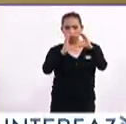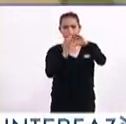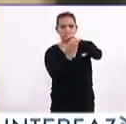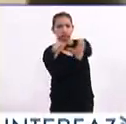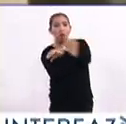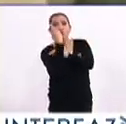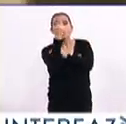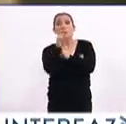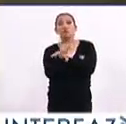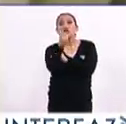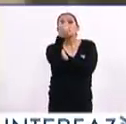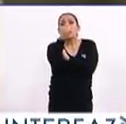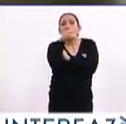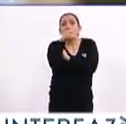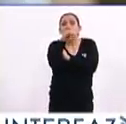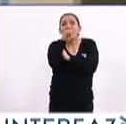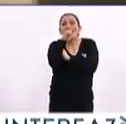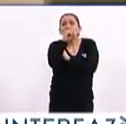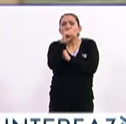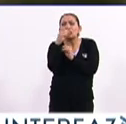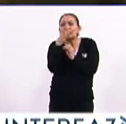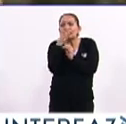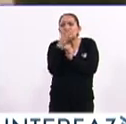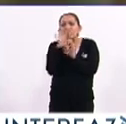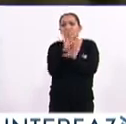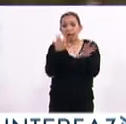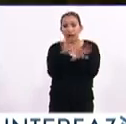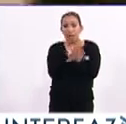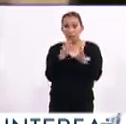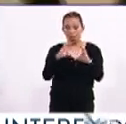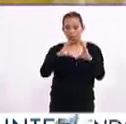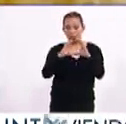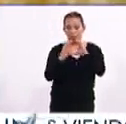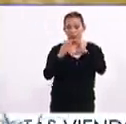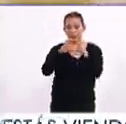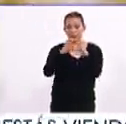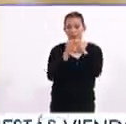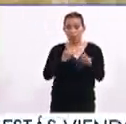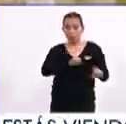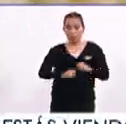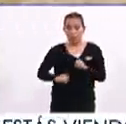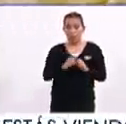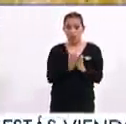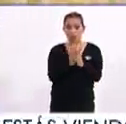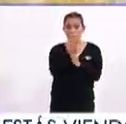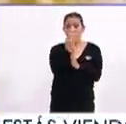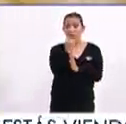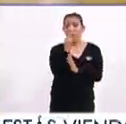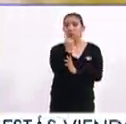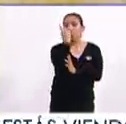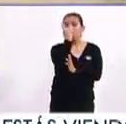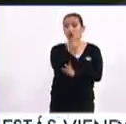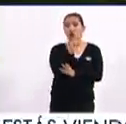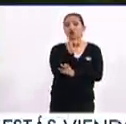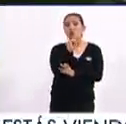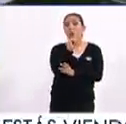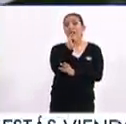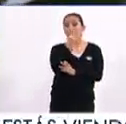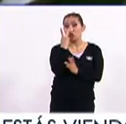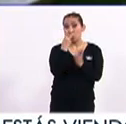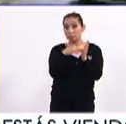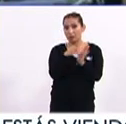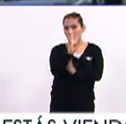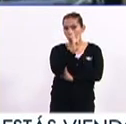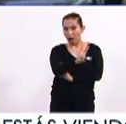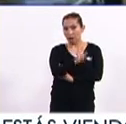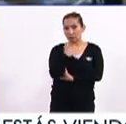planeta 1.6 microsegundos, debido al cambio en la masa de la Tierra. El terremoto de magnitud 9.1 en Sumatra en